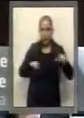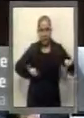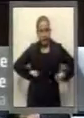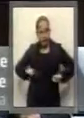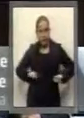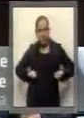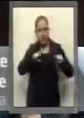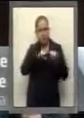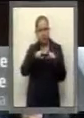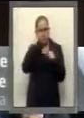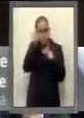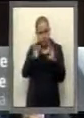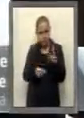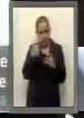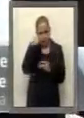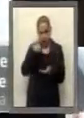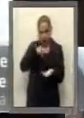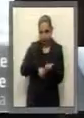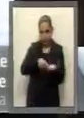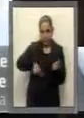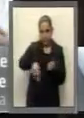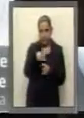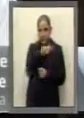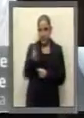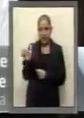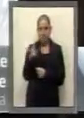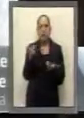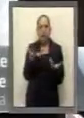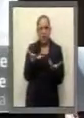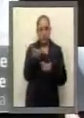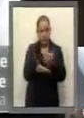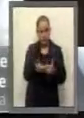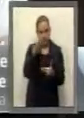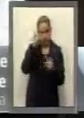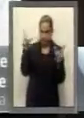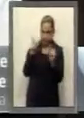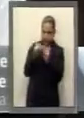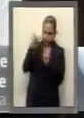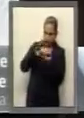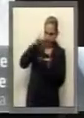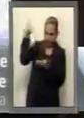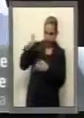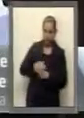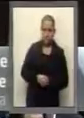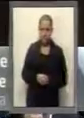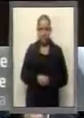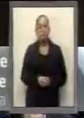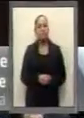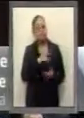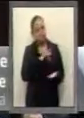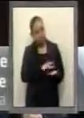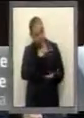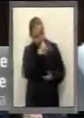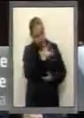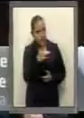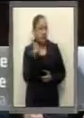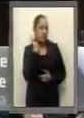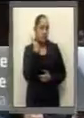ejecuten en el campo. Es cuanto, muchas gracias. Gracias,